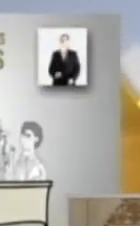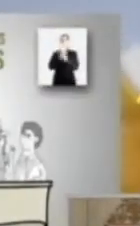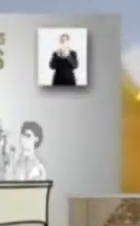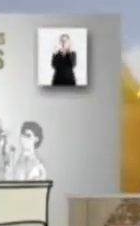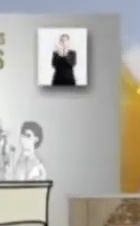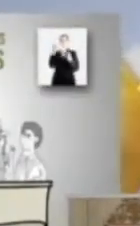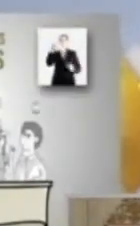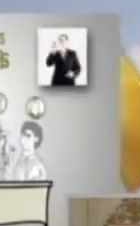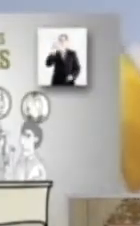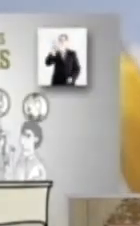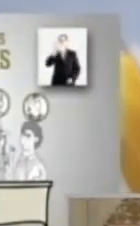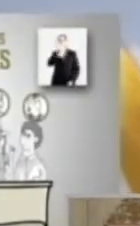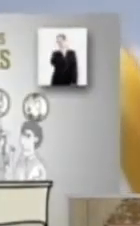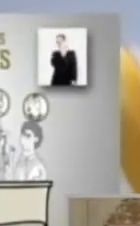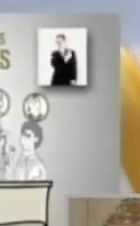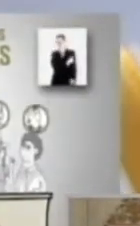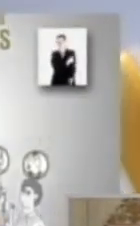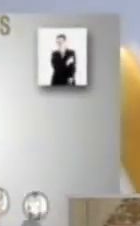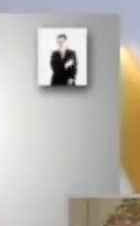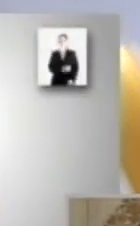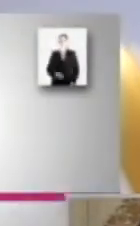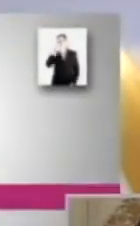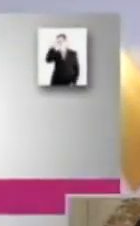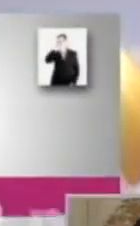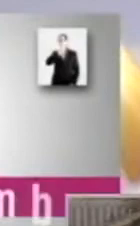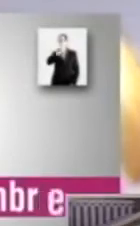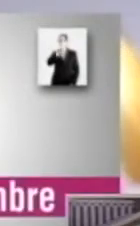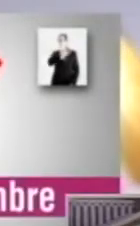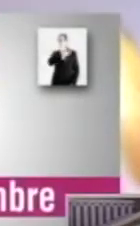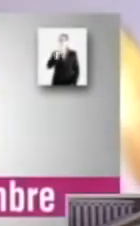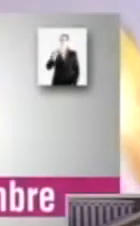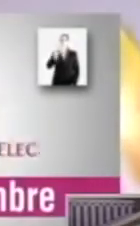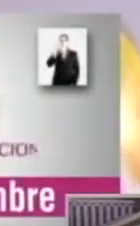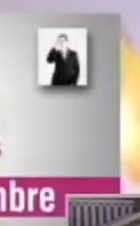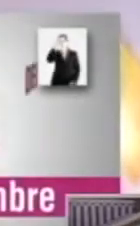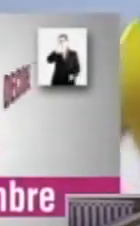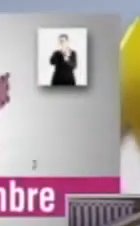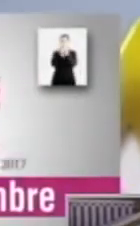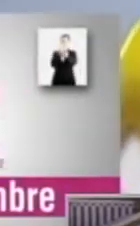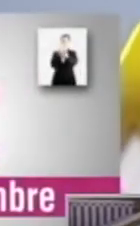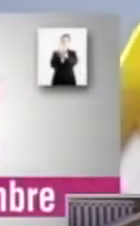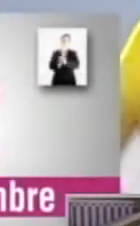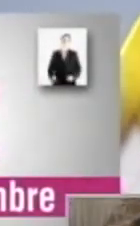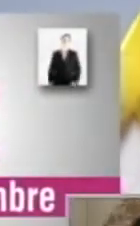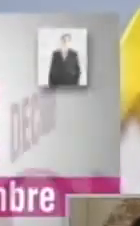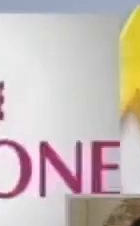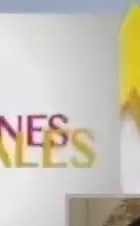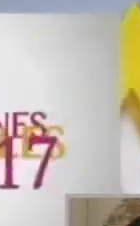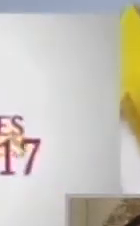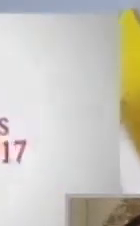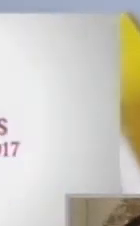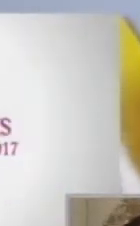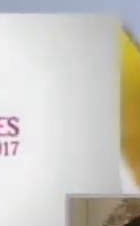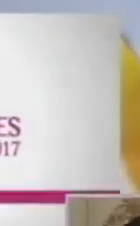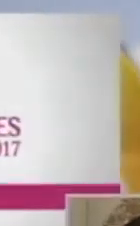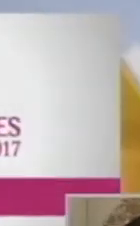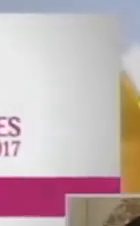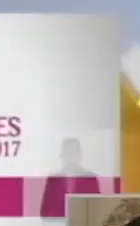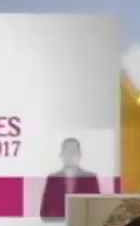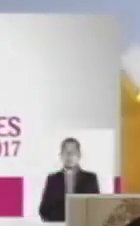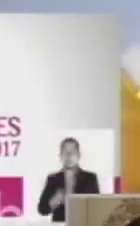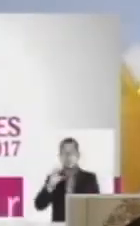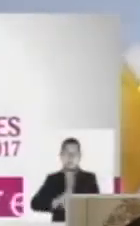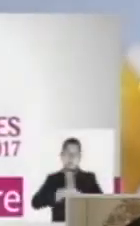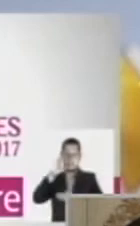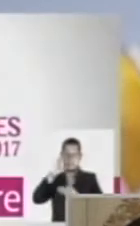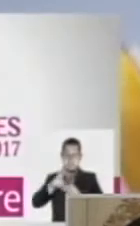gente en la cúpula judicial, mejores abogados y mejores abogadas en la cúpula judicial. Este es mi primer rechazo. Mi segundo rechazo